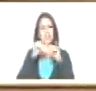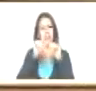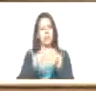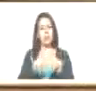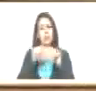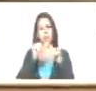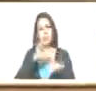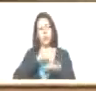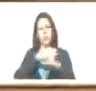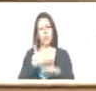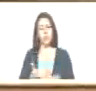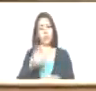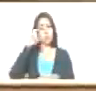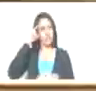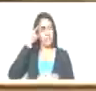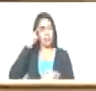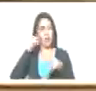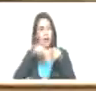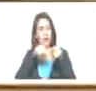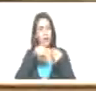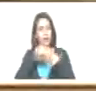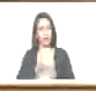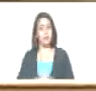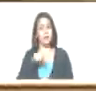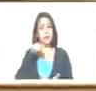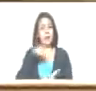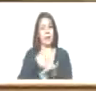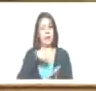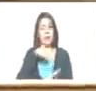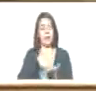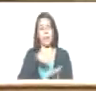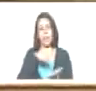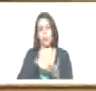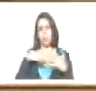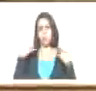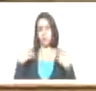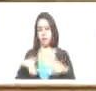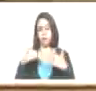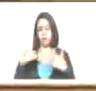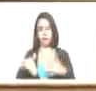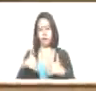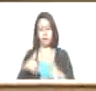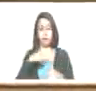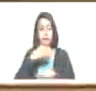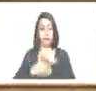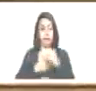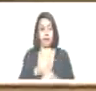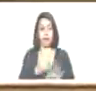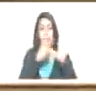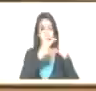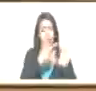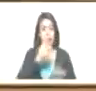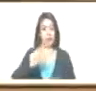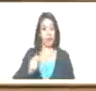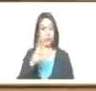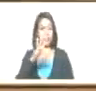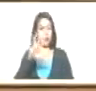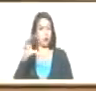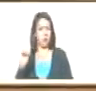le reconoció la deuda externa a 7.50 bolívares por